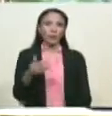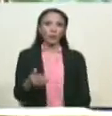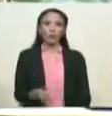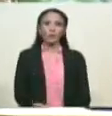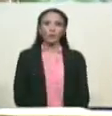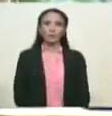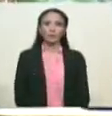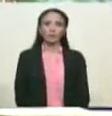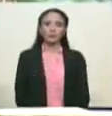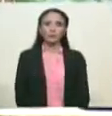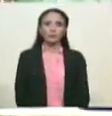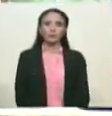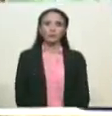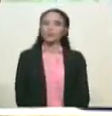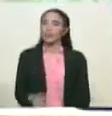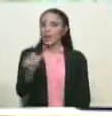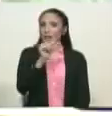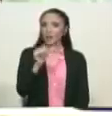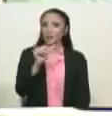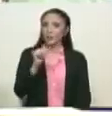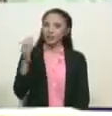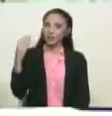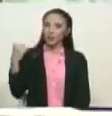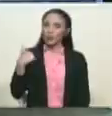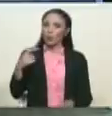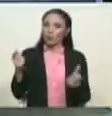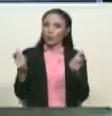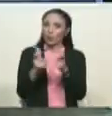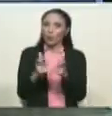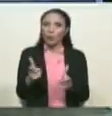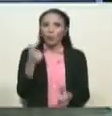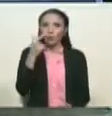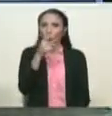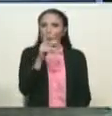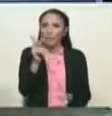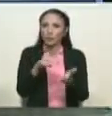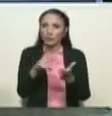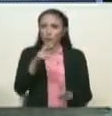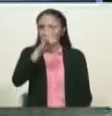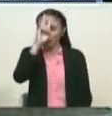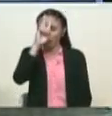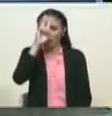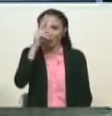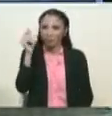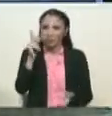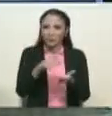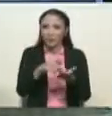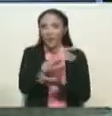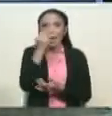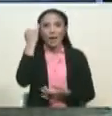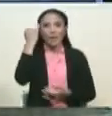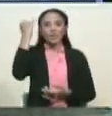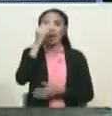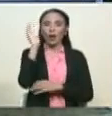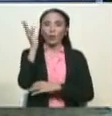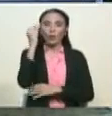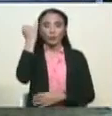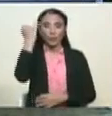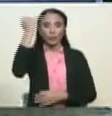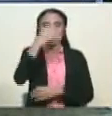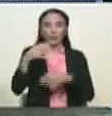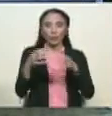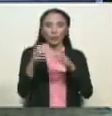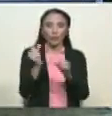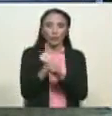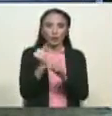me reuní con la clase obrera hace unos días. Tú estabas presente, Tarek, el Congreso Ideológico de la Clase Obrera. Y ya